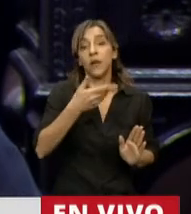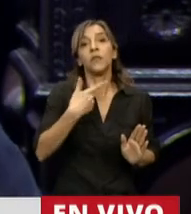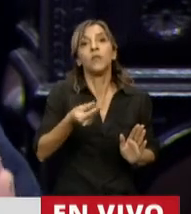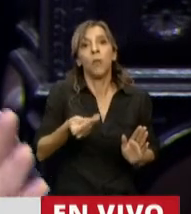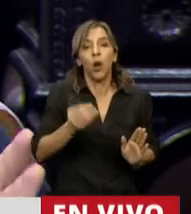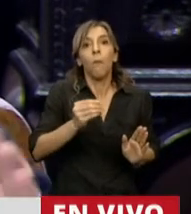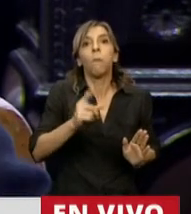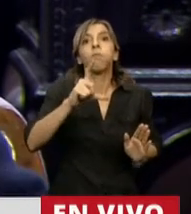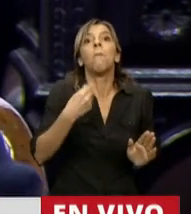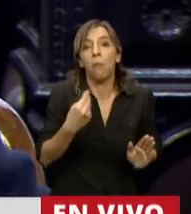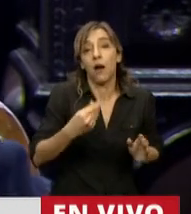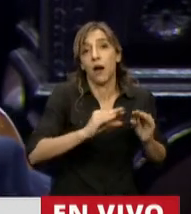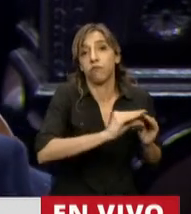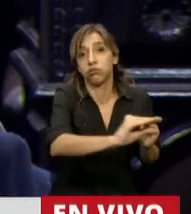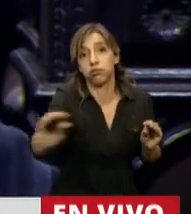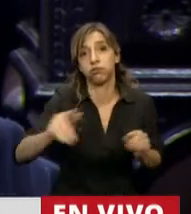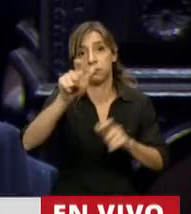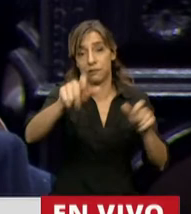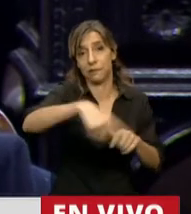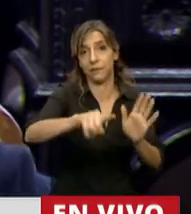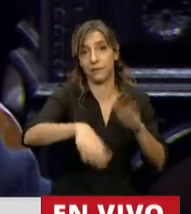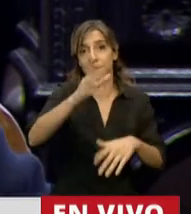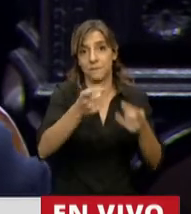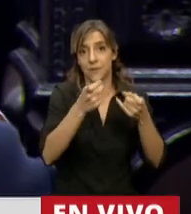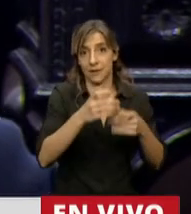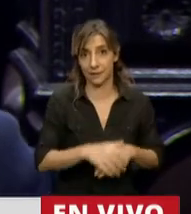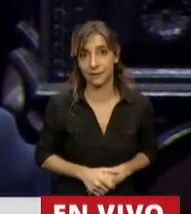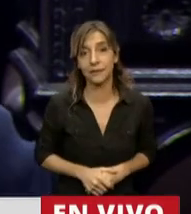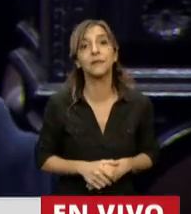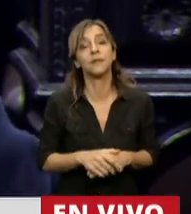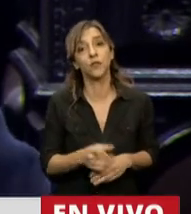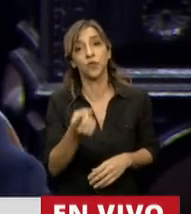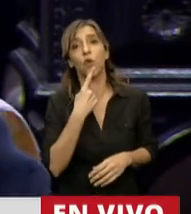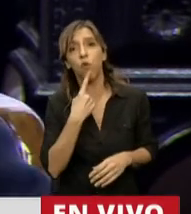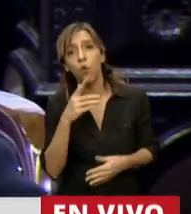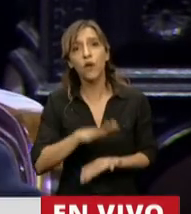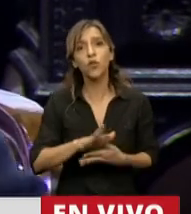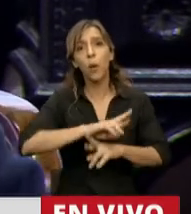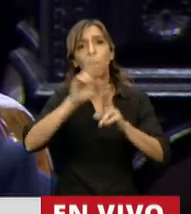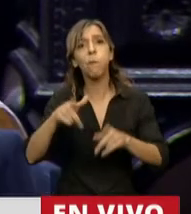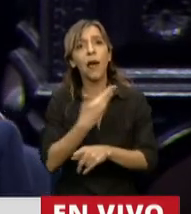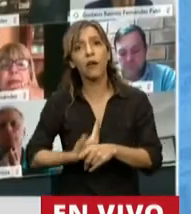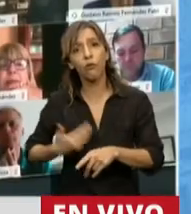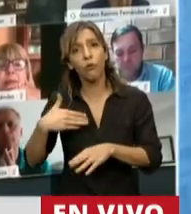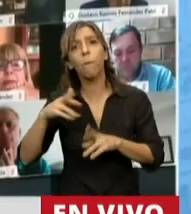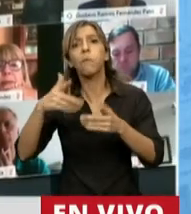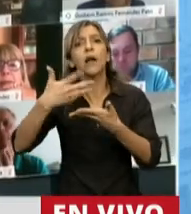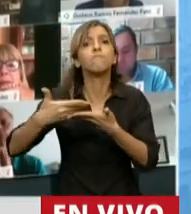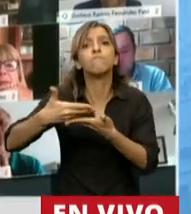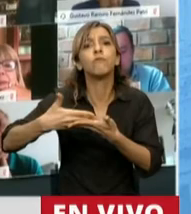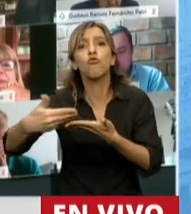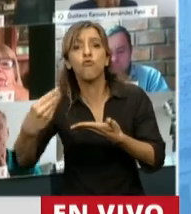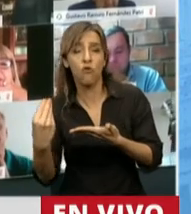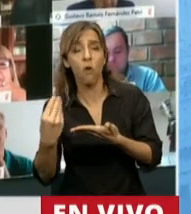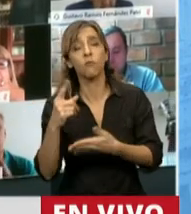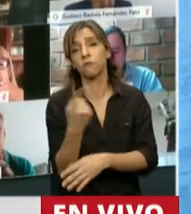Argentina. Y ahí, para los que tienen dudas de cuál es el plan de nuestro gobierno no es otro que sino